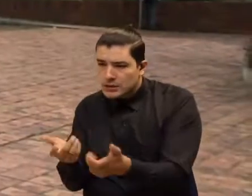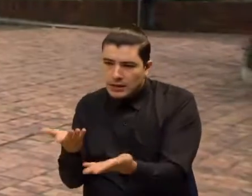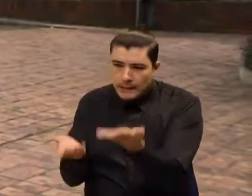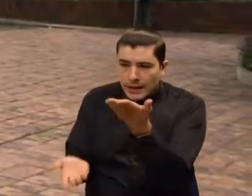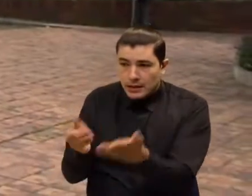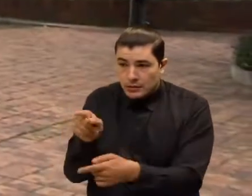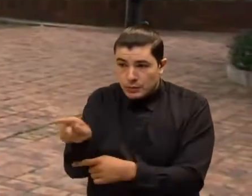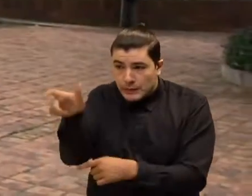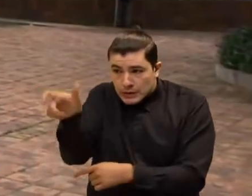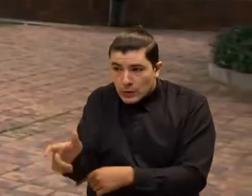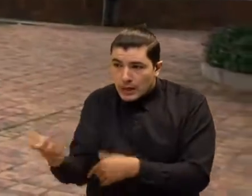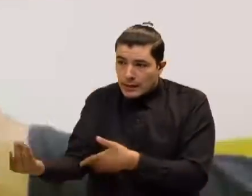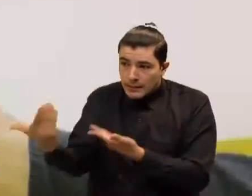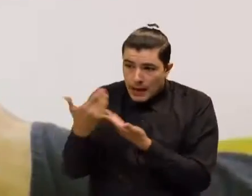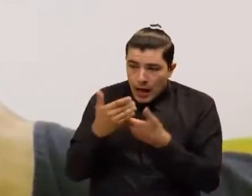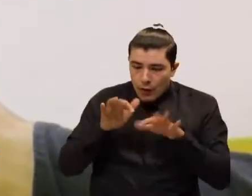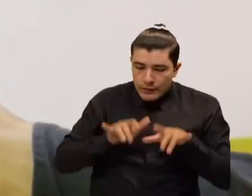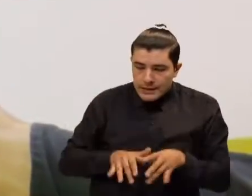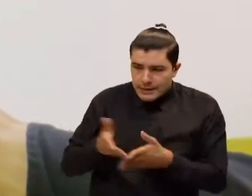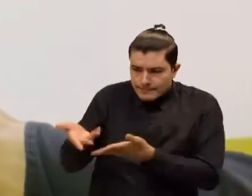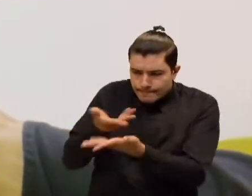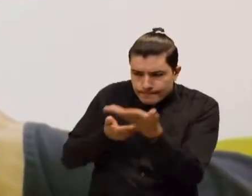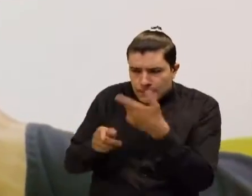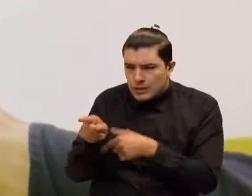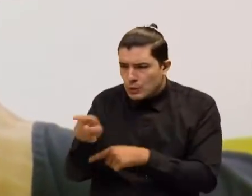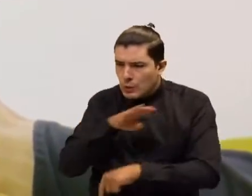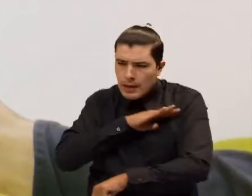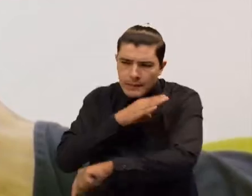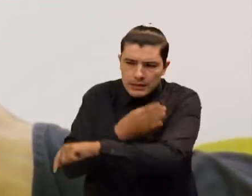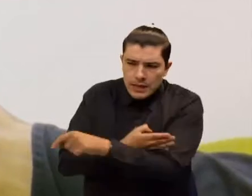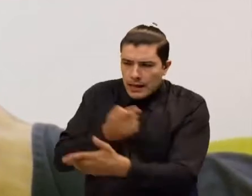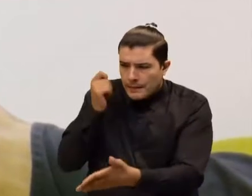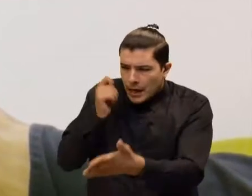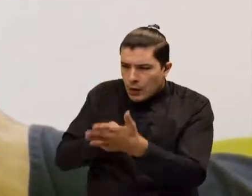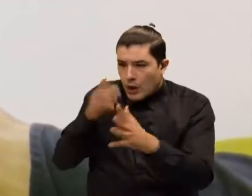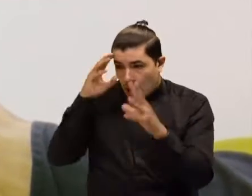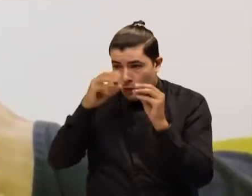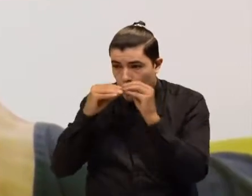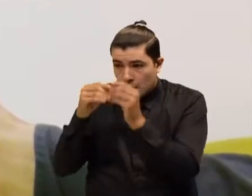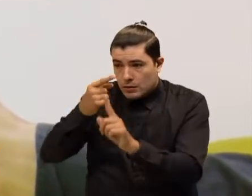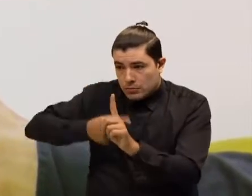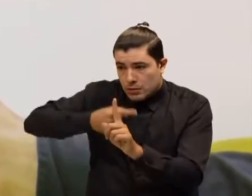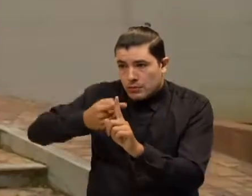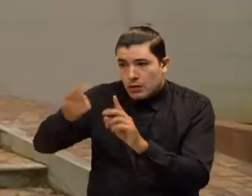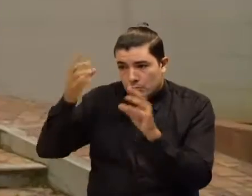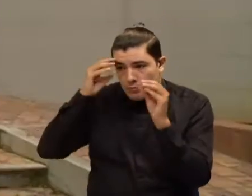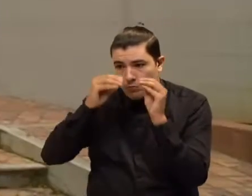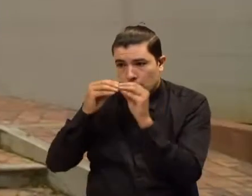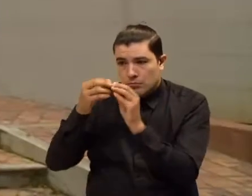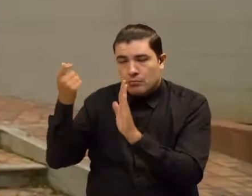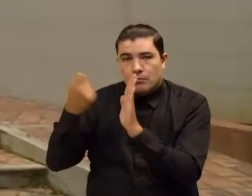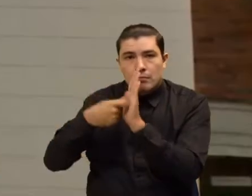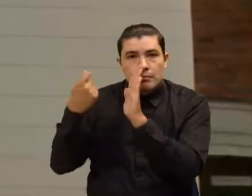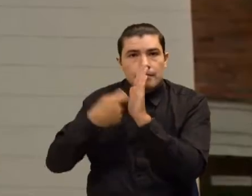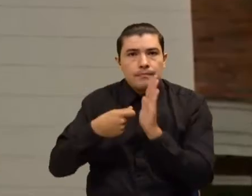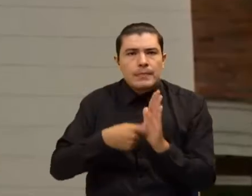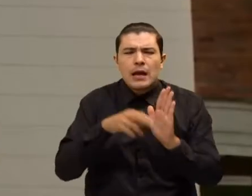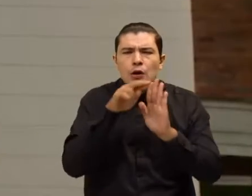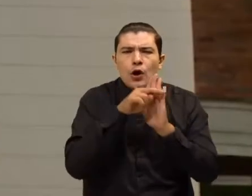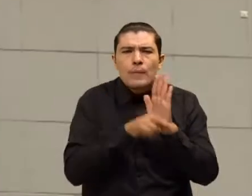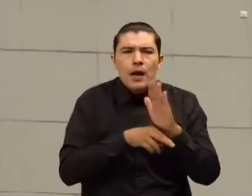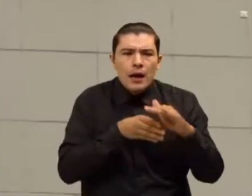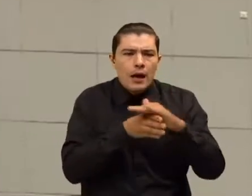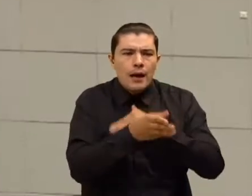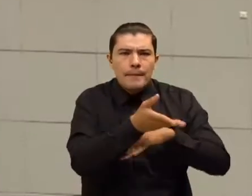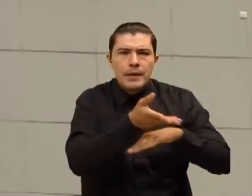a nuestra oficina y dependiendo del caso de su capacidad de pago podemos negociar alguna algún acuerdo de pago los requisitos son sencillos